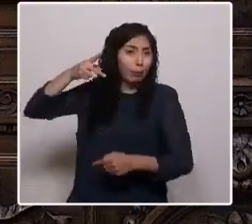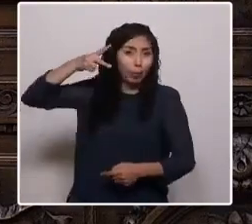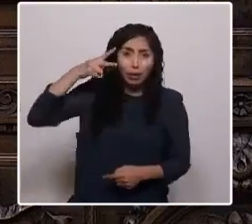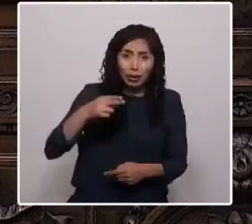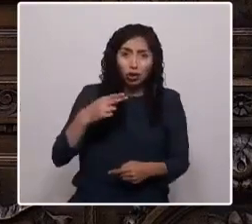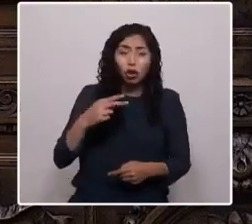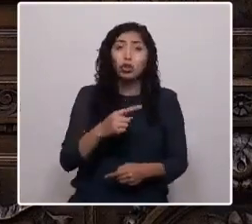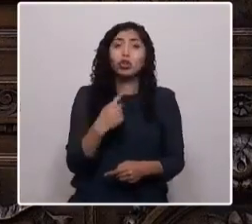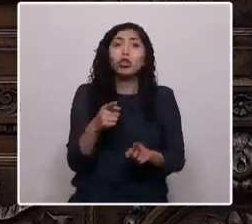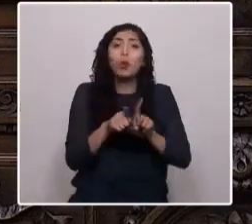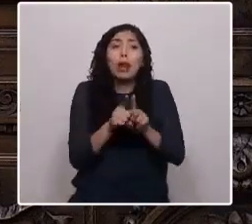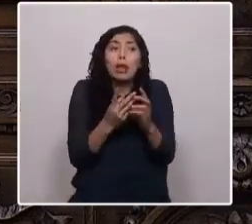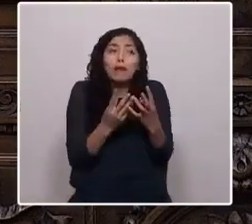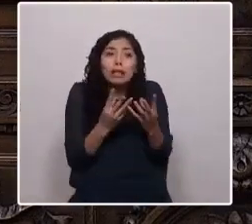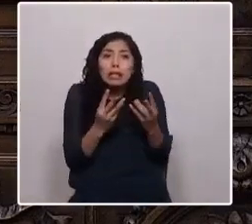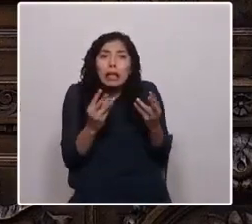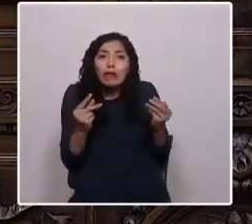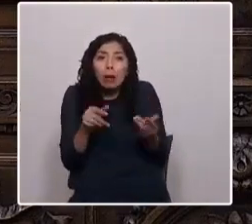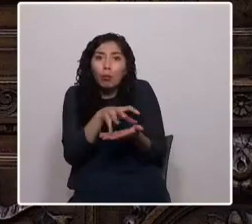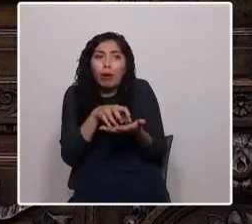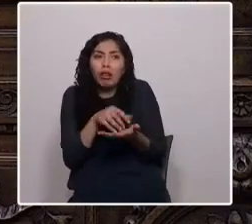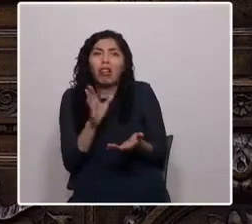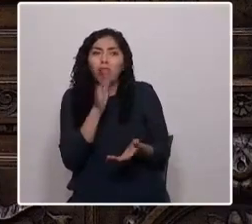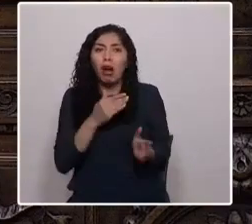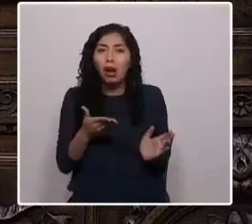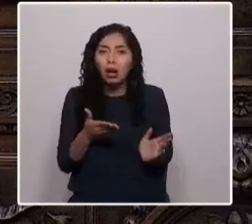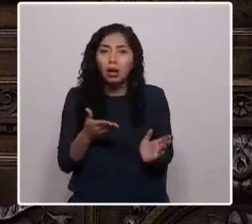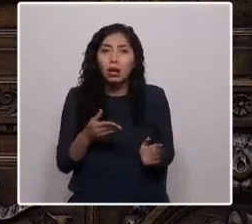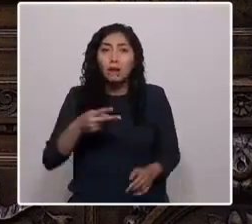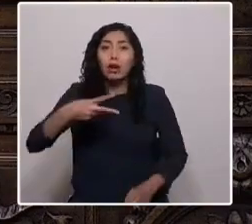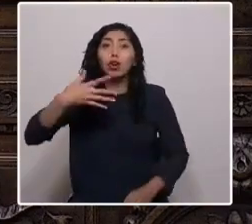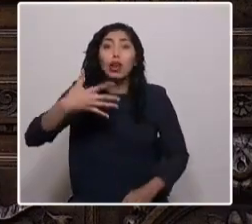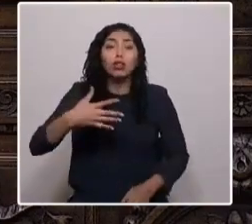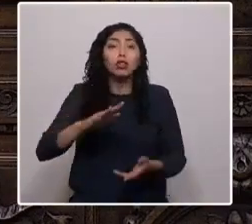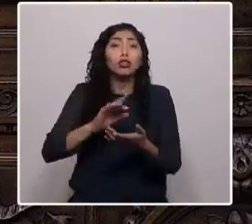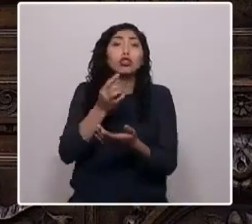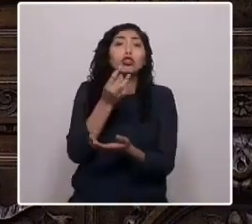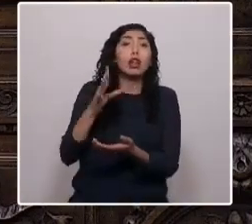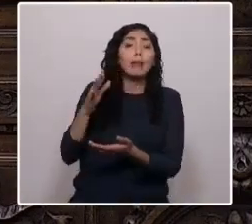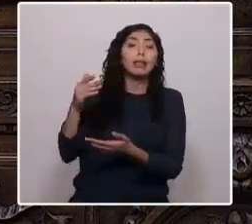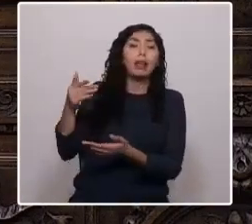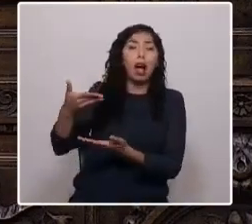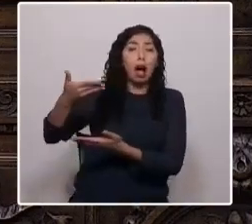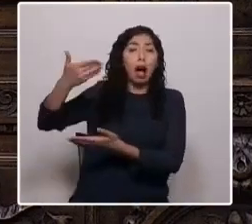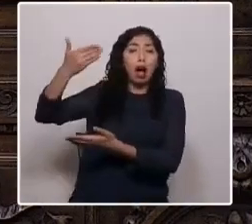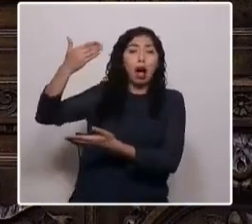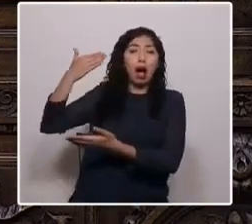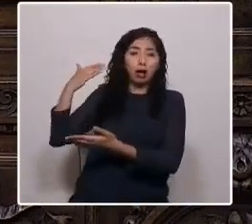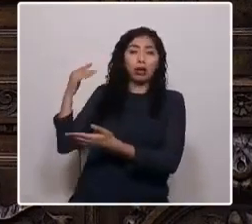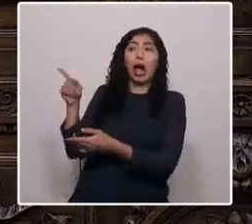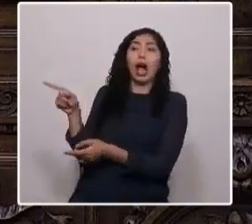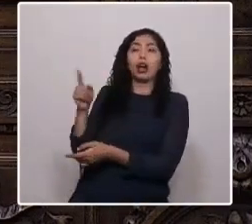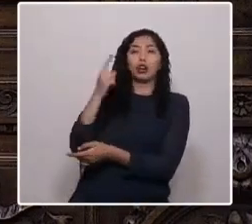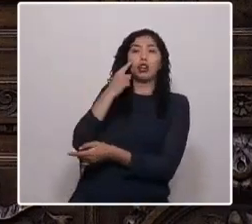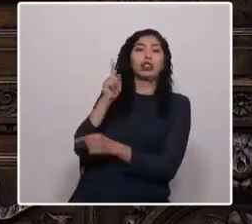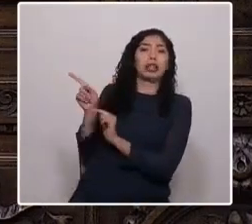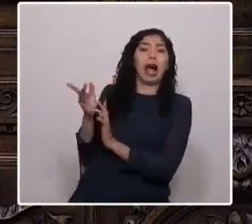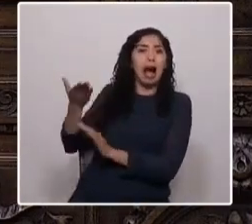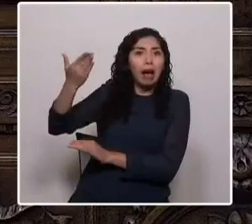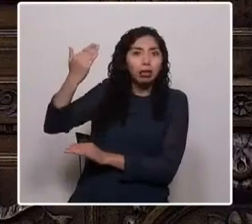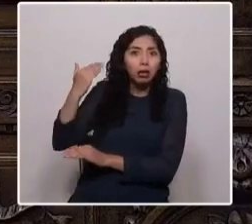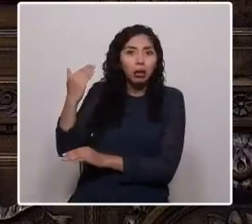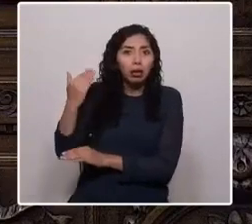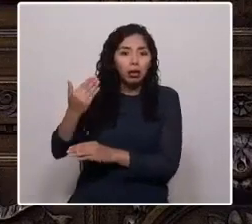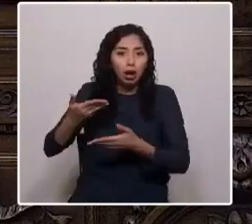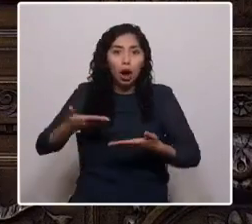invisibles como pueblo valorando solo nuestros antepasados petros mundialmente conocidos pensaron que íbamos